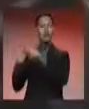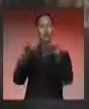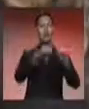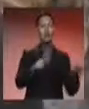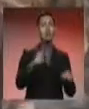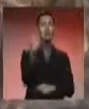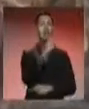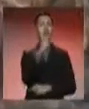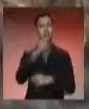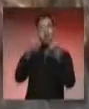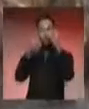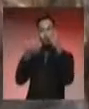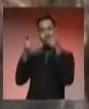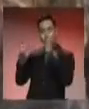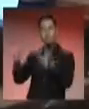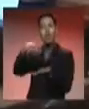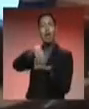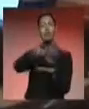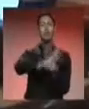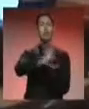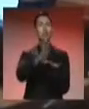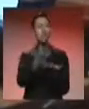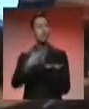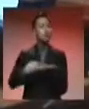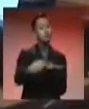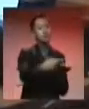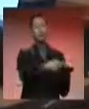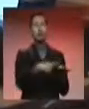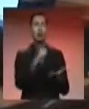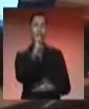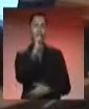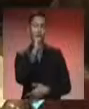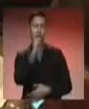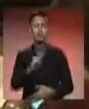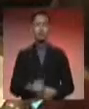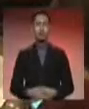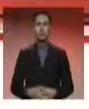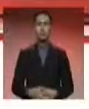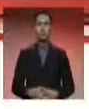Reportó Carla Arcentales en Quito. Gama con la mejor cobertura del país.